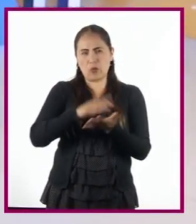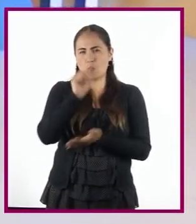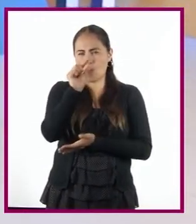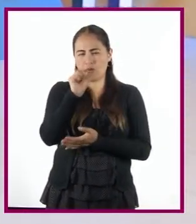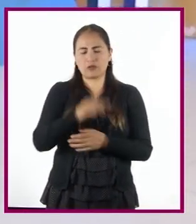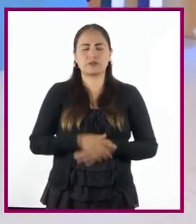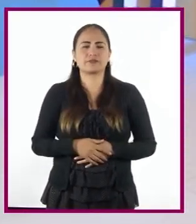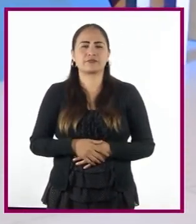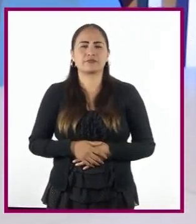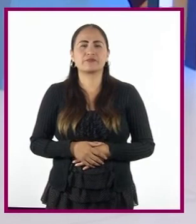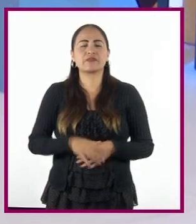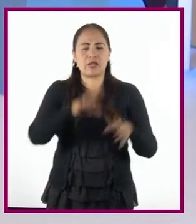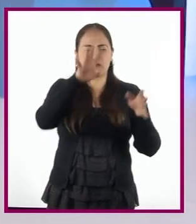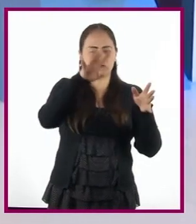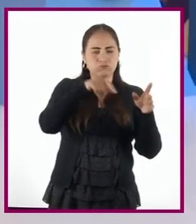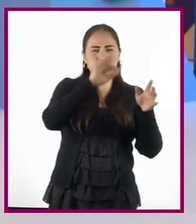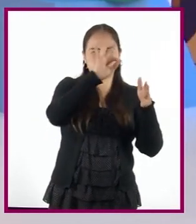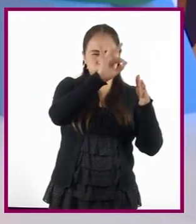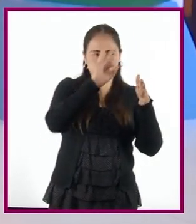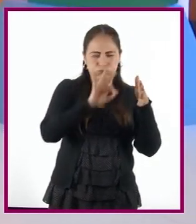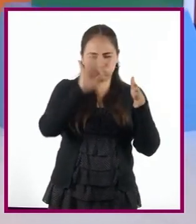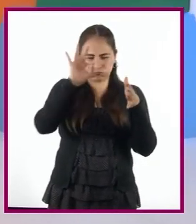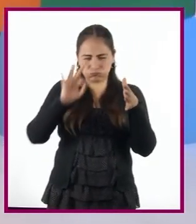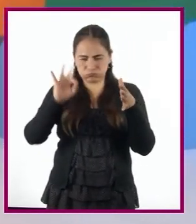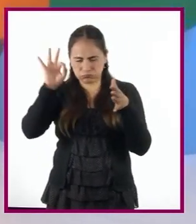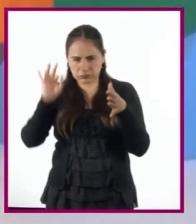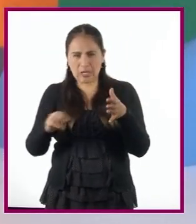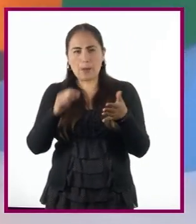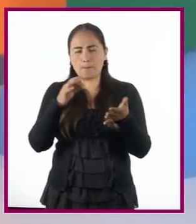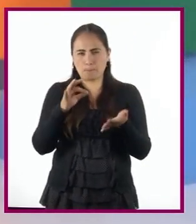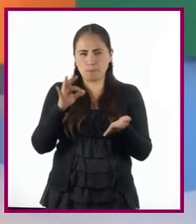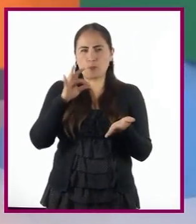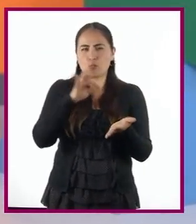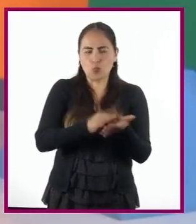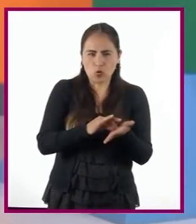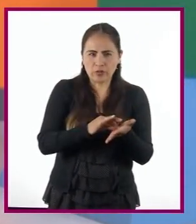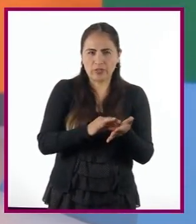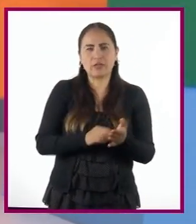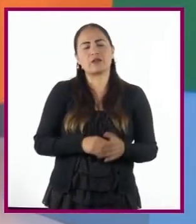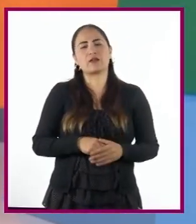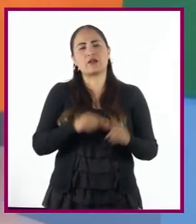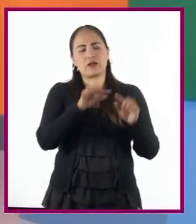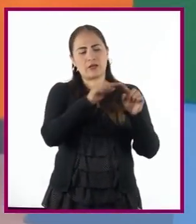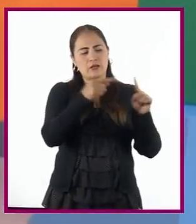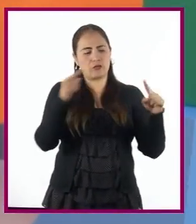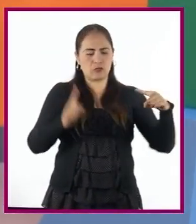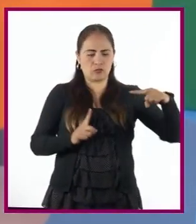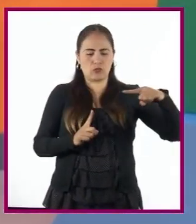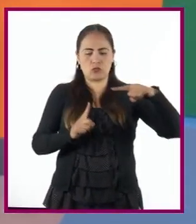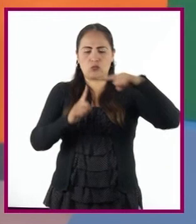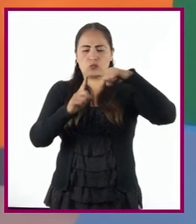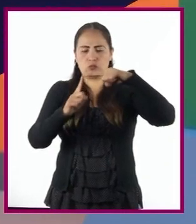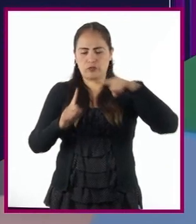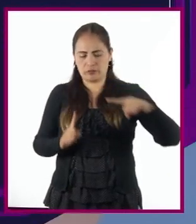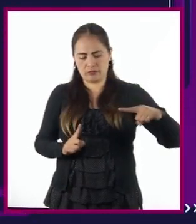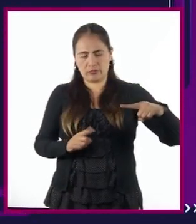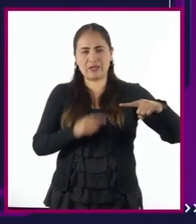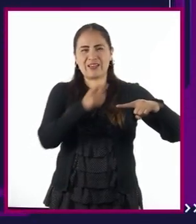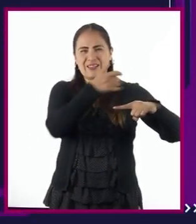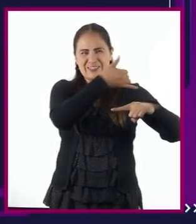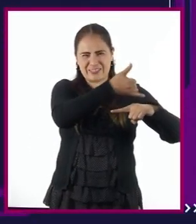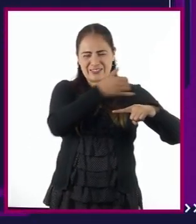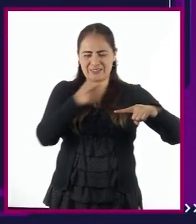continuar con la construcción de la gráfica, se coloca un punto o marca en cada coordenada que indica la tabla. Por